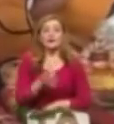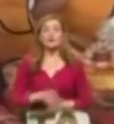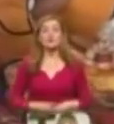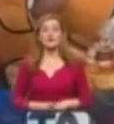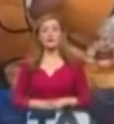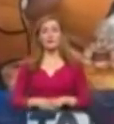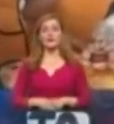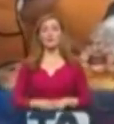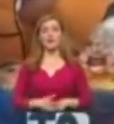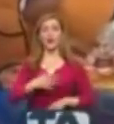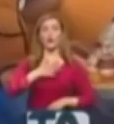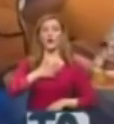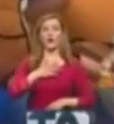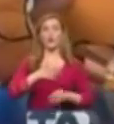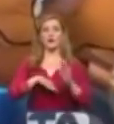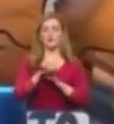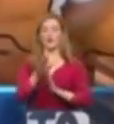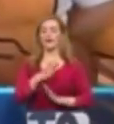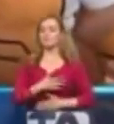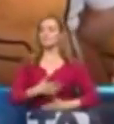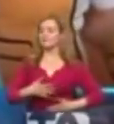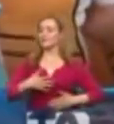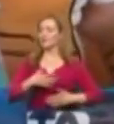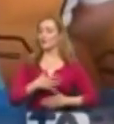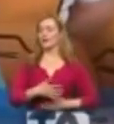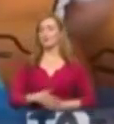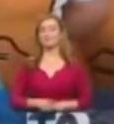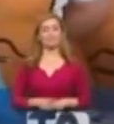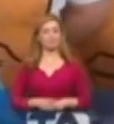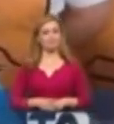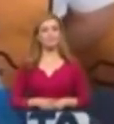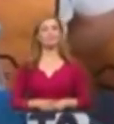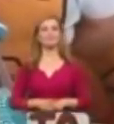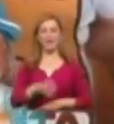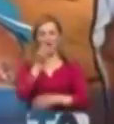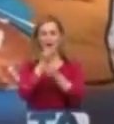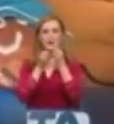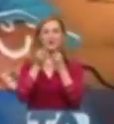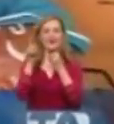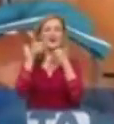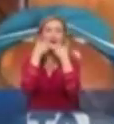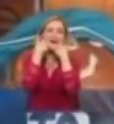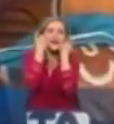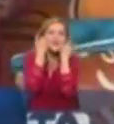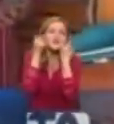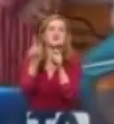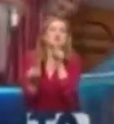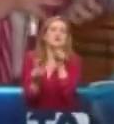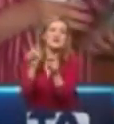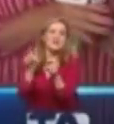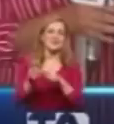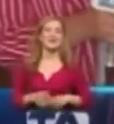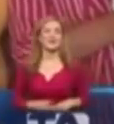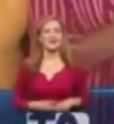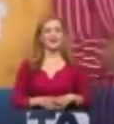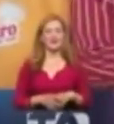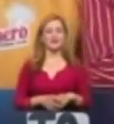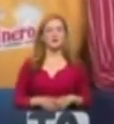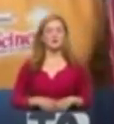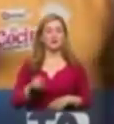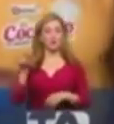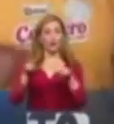Definitivamente yo he sido la que más he disfrutado de este segmento y más por el cariño de la gente. Y hoy con las caseritas